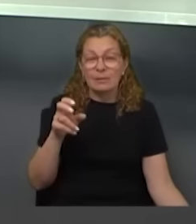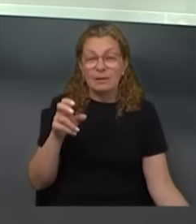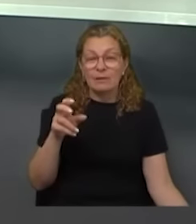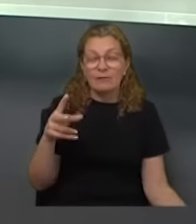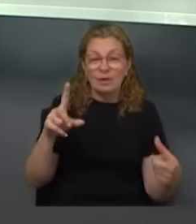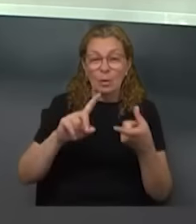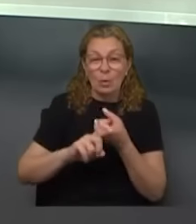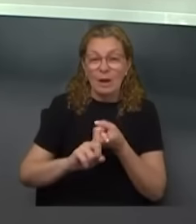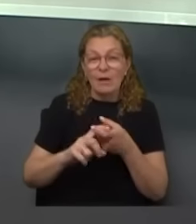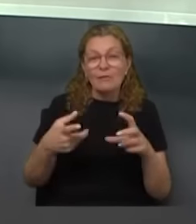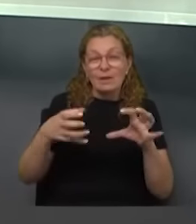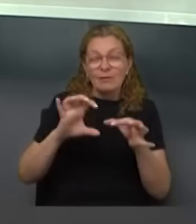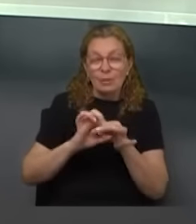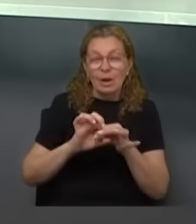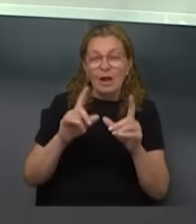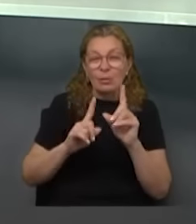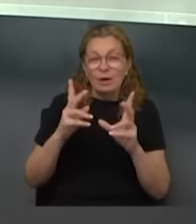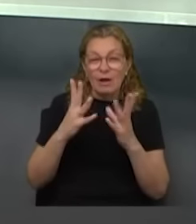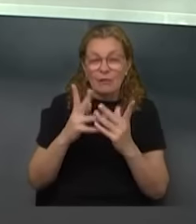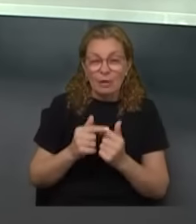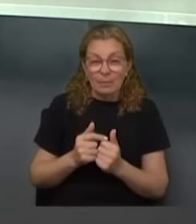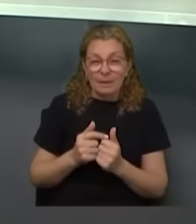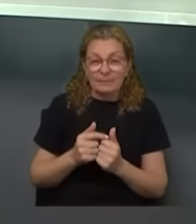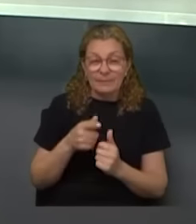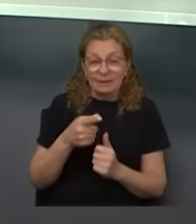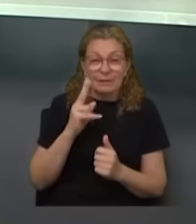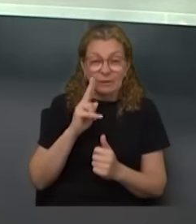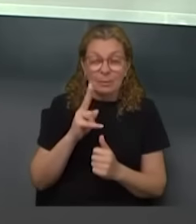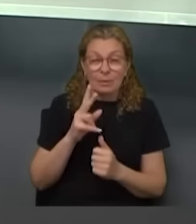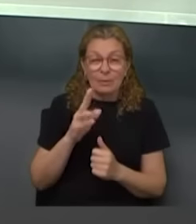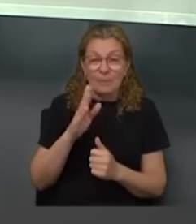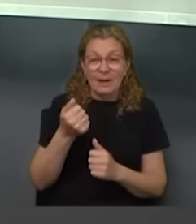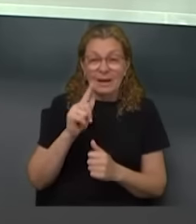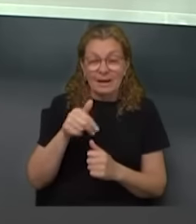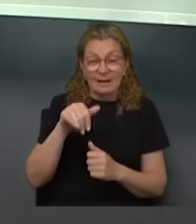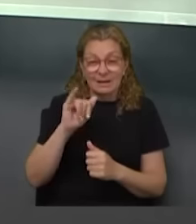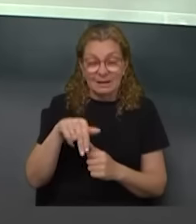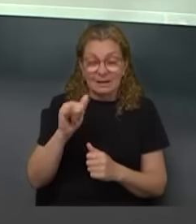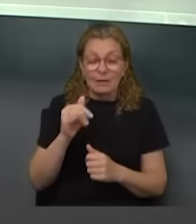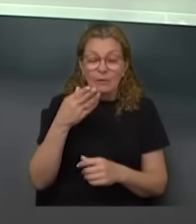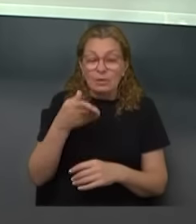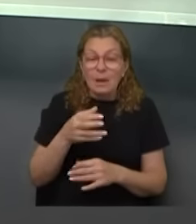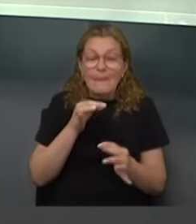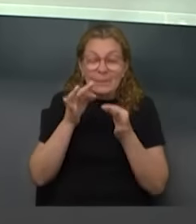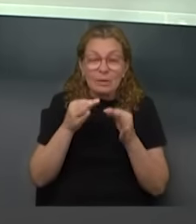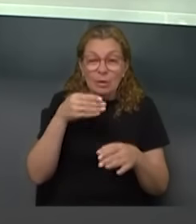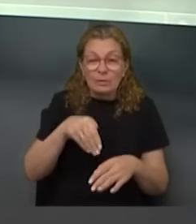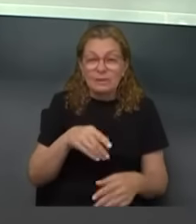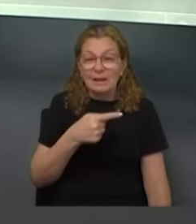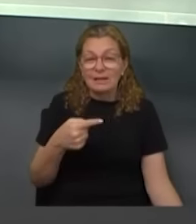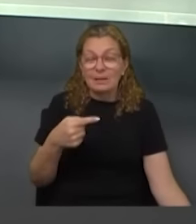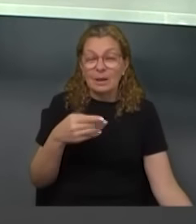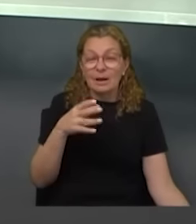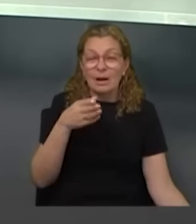forma el ministro de relaciones exteriores mar paganini a quien veíamos recién justificó su participación esta semana en